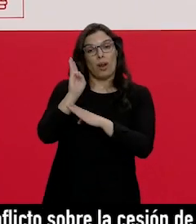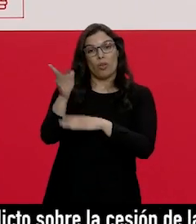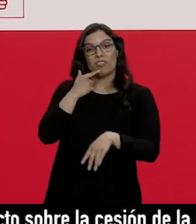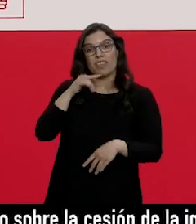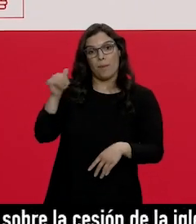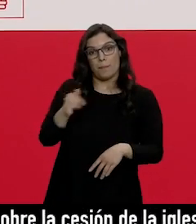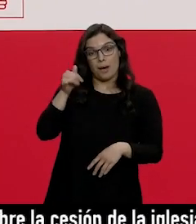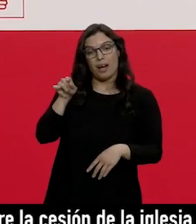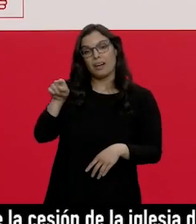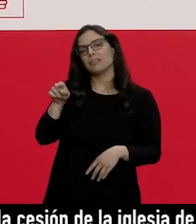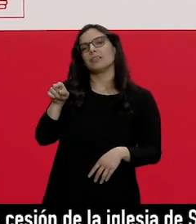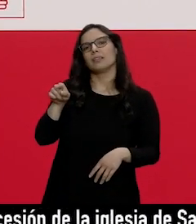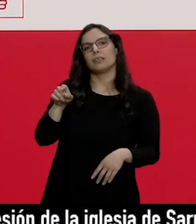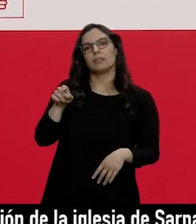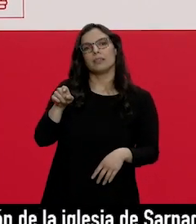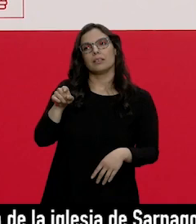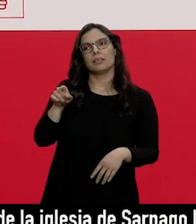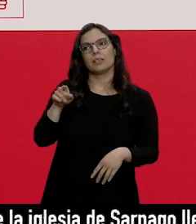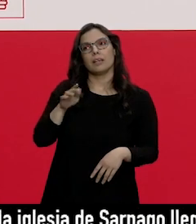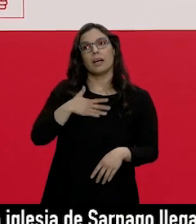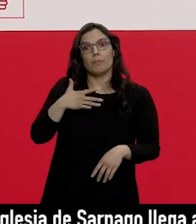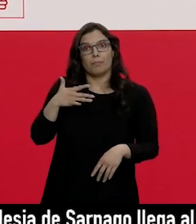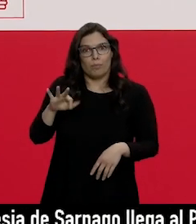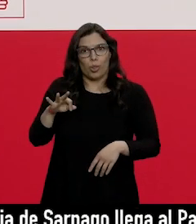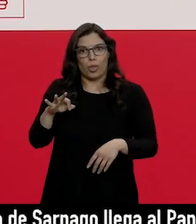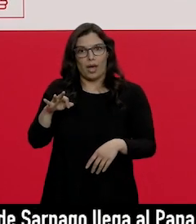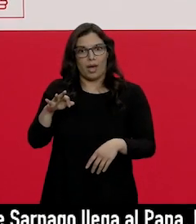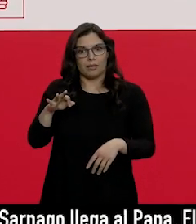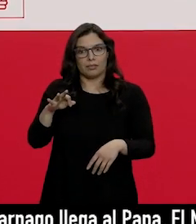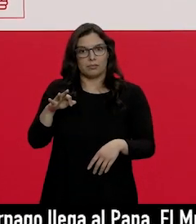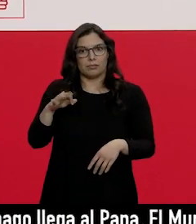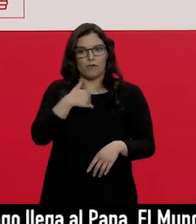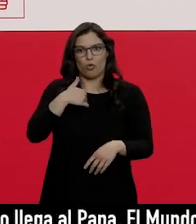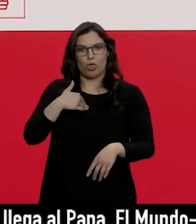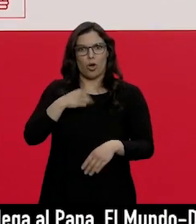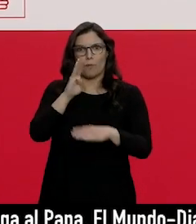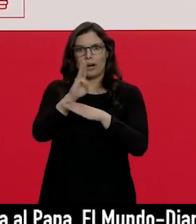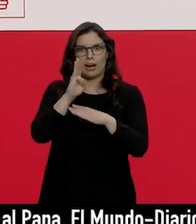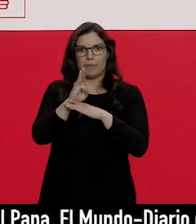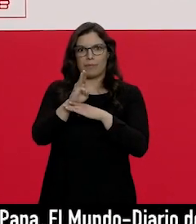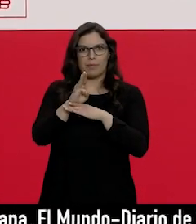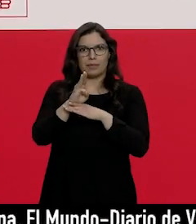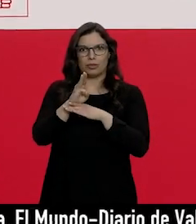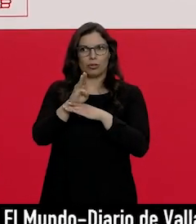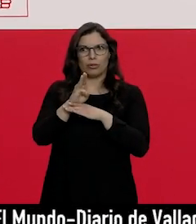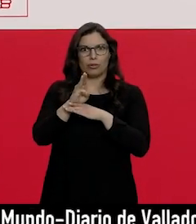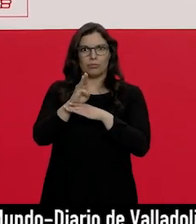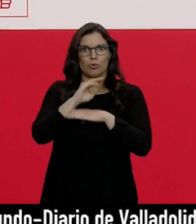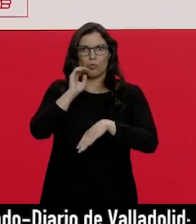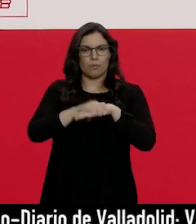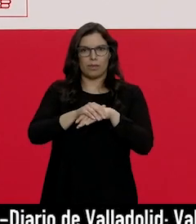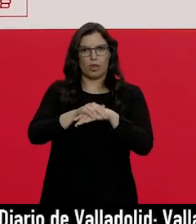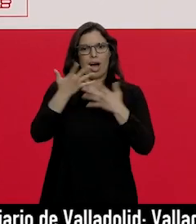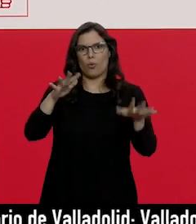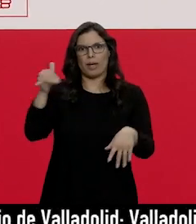Ciudadanos ha podido ejercer plenamente sus derechos como parlamentario durante toda su